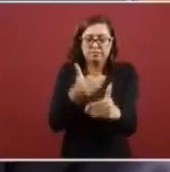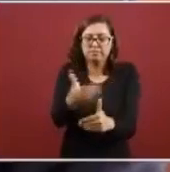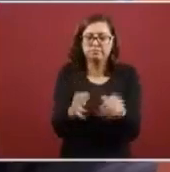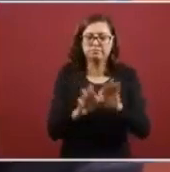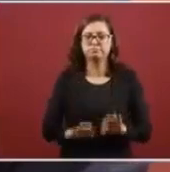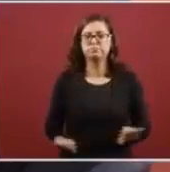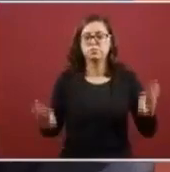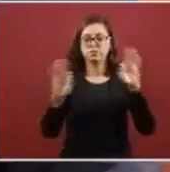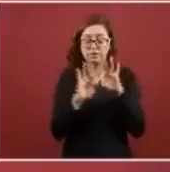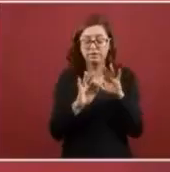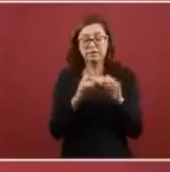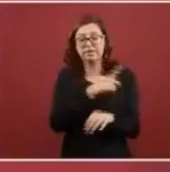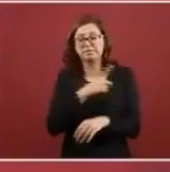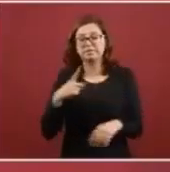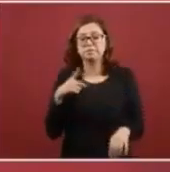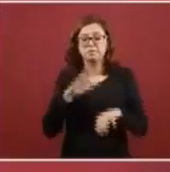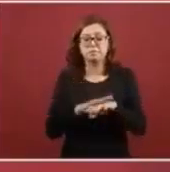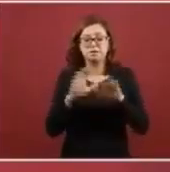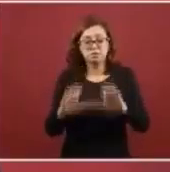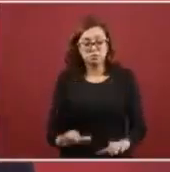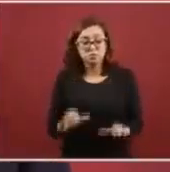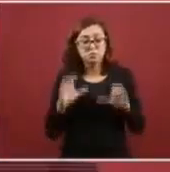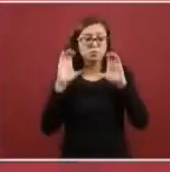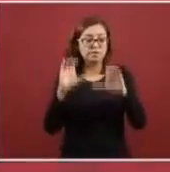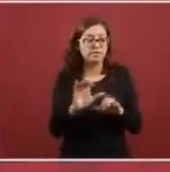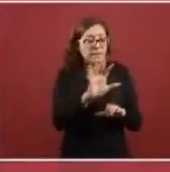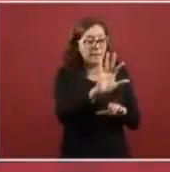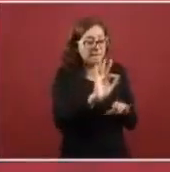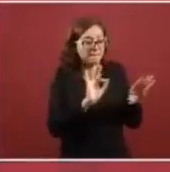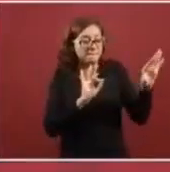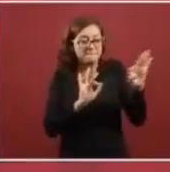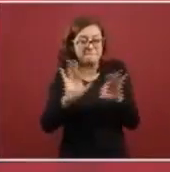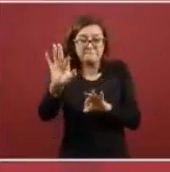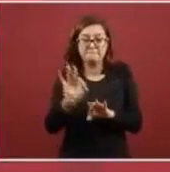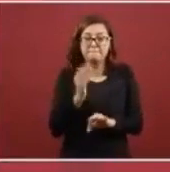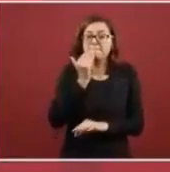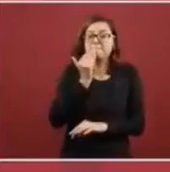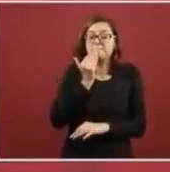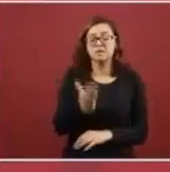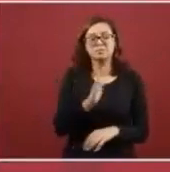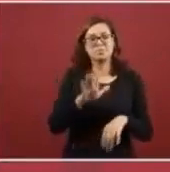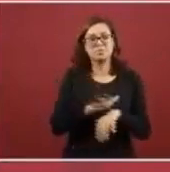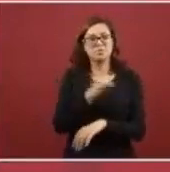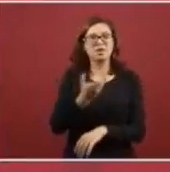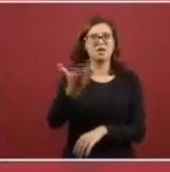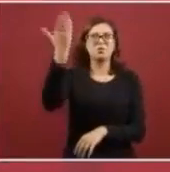se cuide bien, que no suceda lo que pasaba en otros